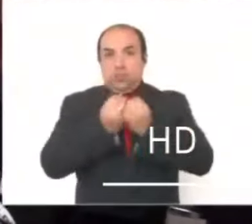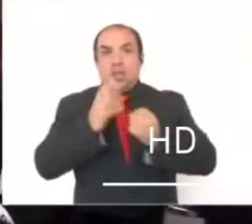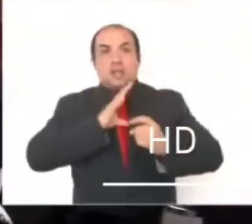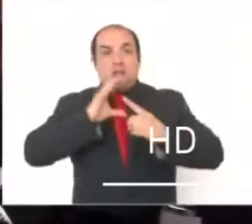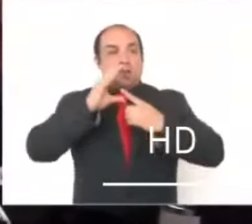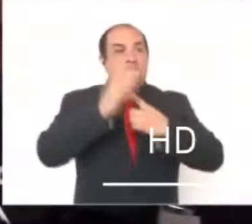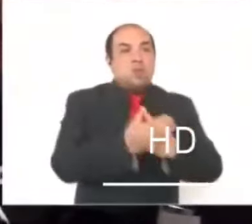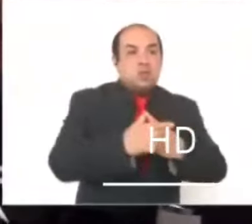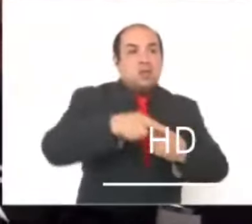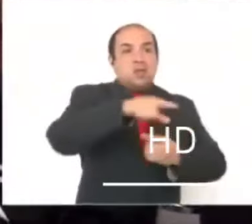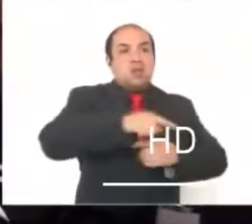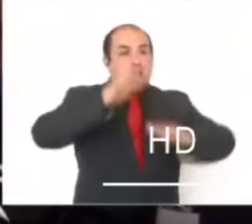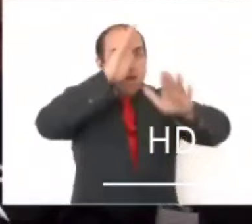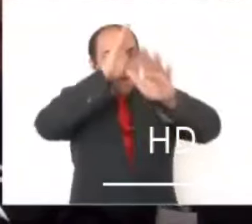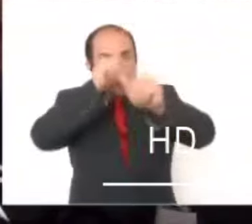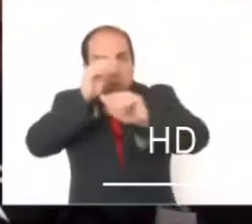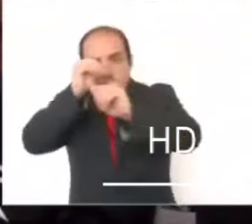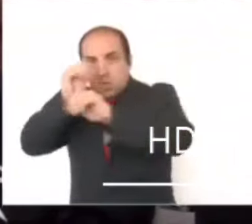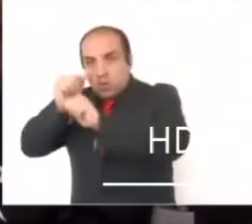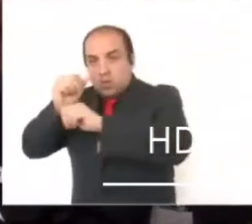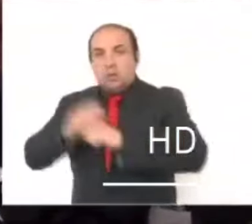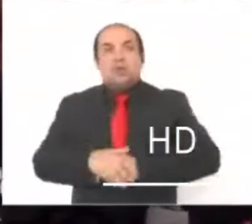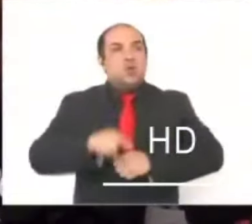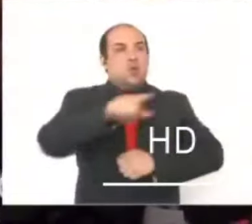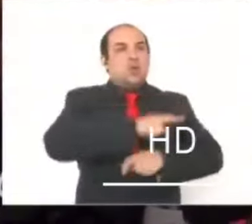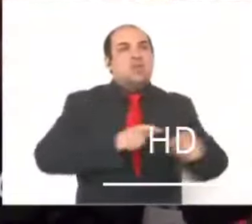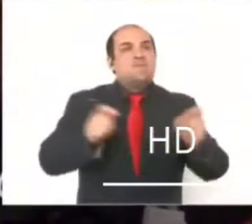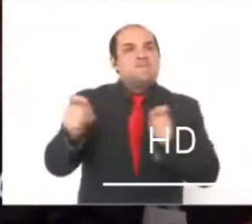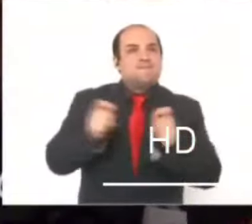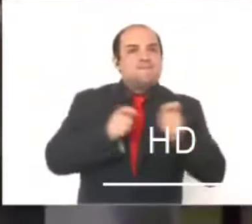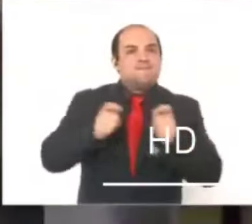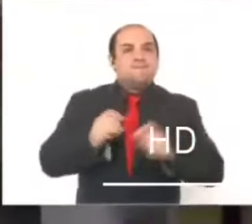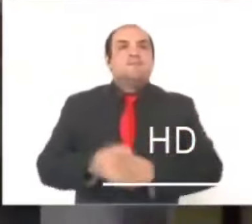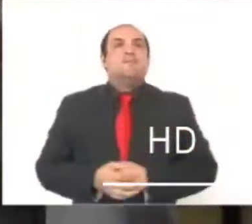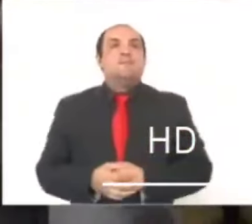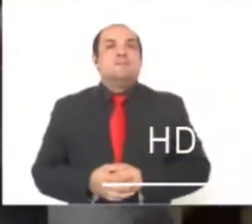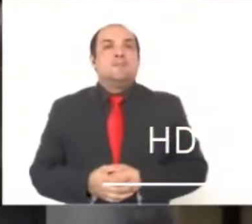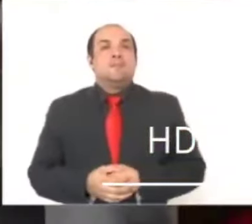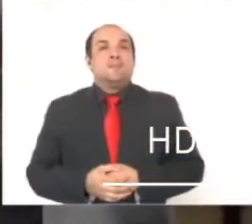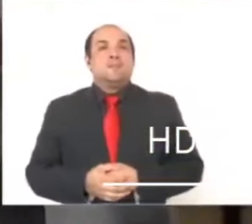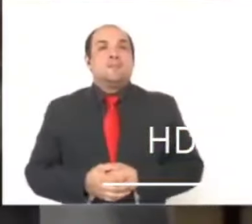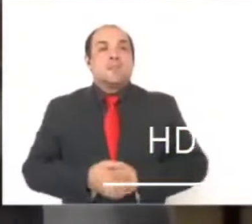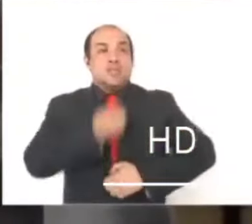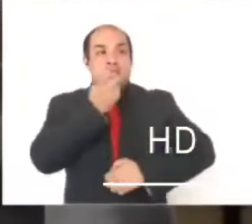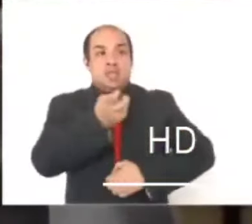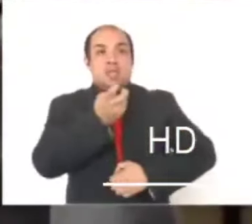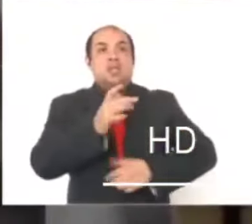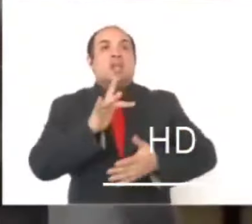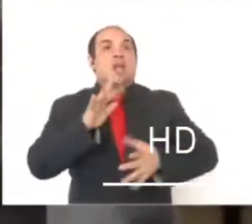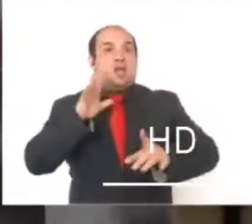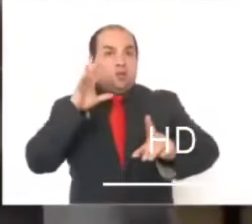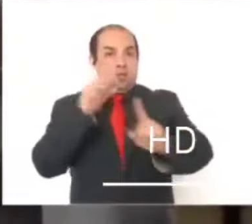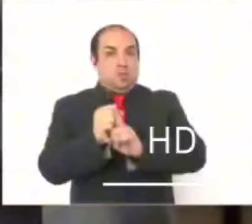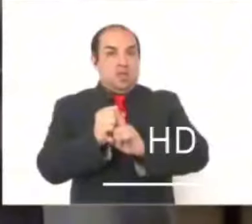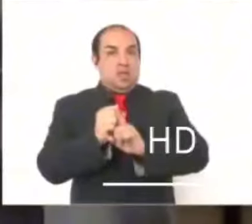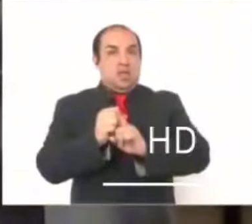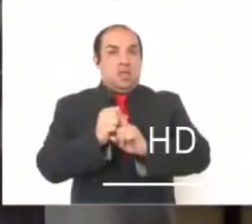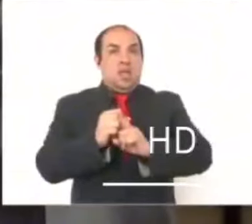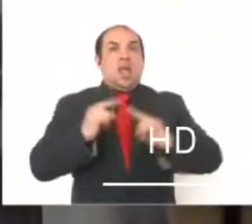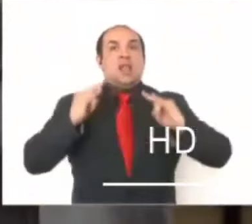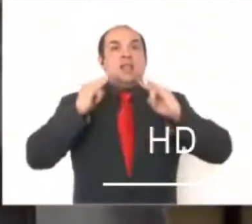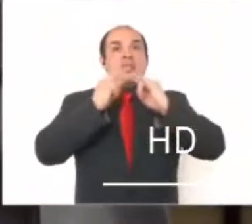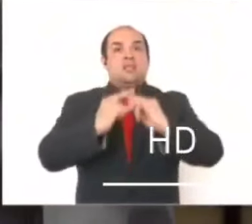comités donde se ponen de acuerdo, se regulan ustedes mismos, y gracias a eso lograron que este tianguis trascendiera,